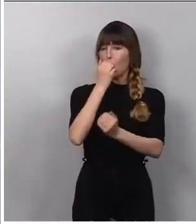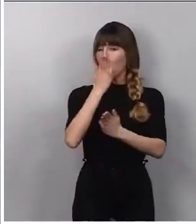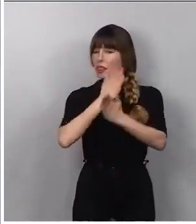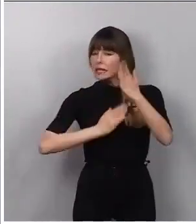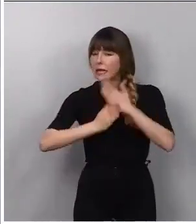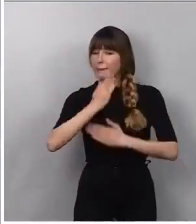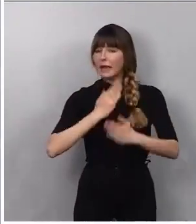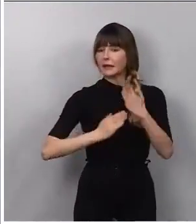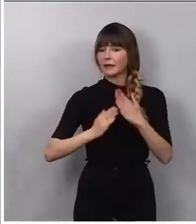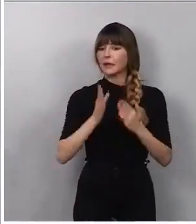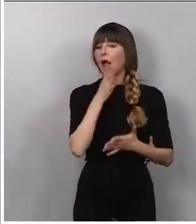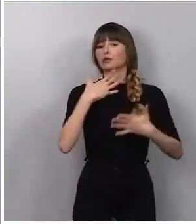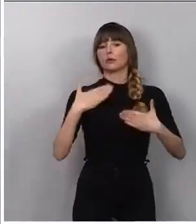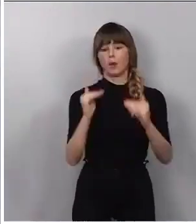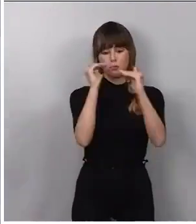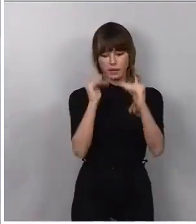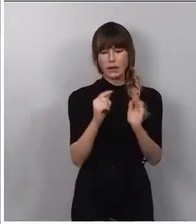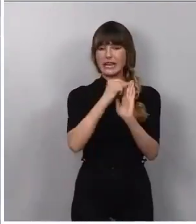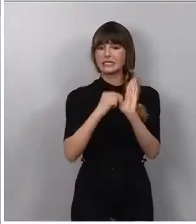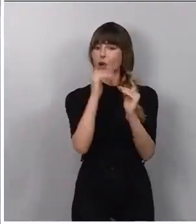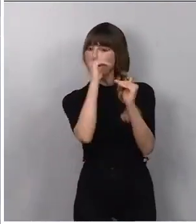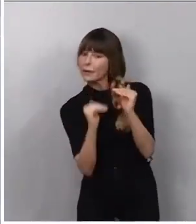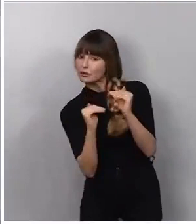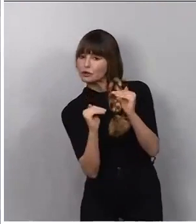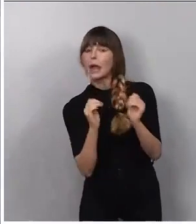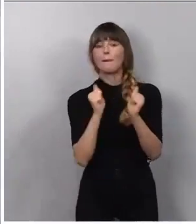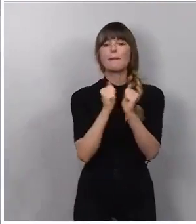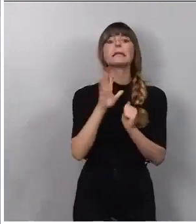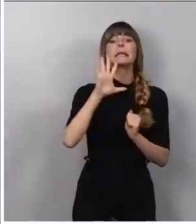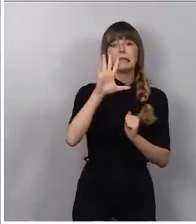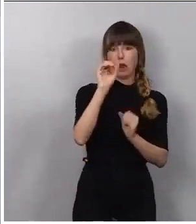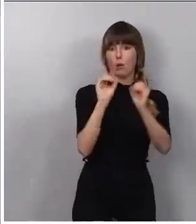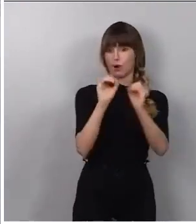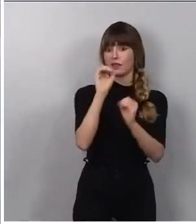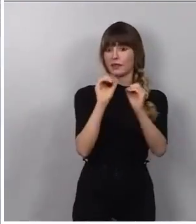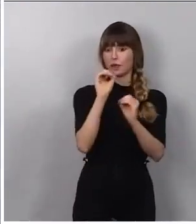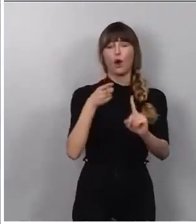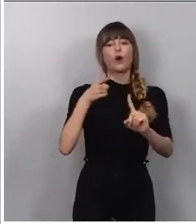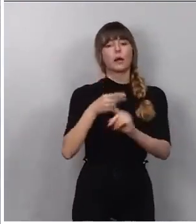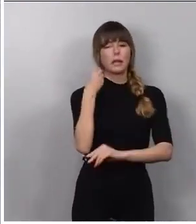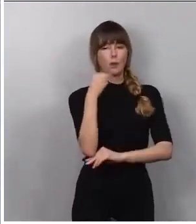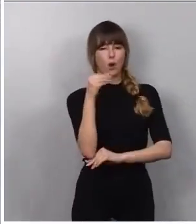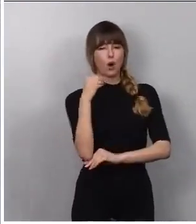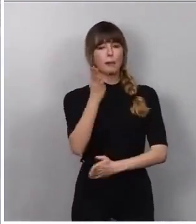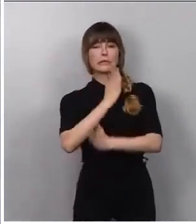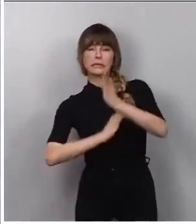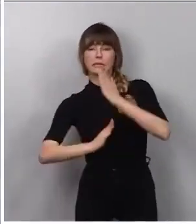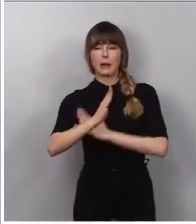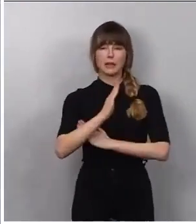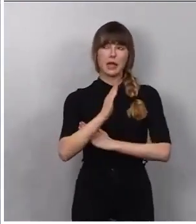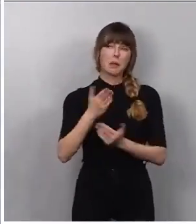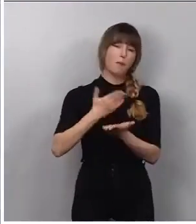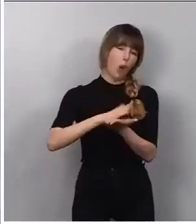Y en este momento hemos reducido ese requisito al 25% para que aquellos jóvenes con discapacidad